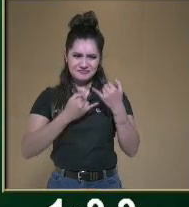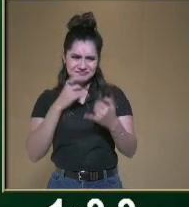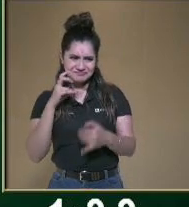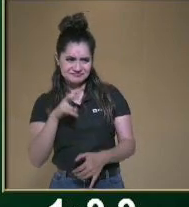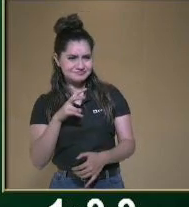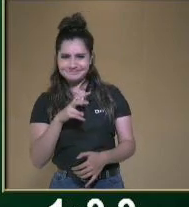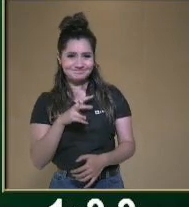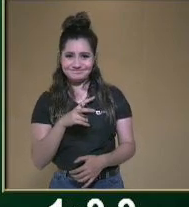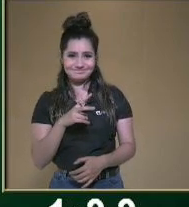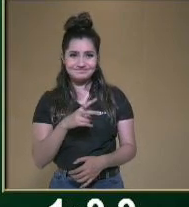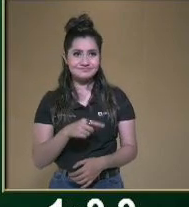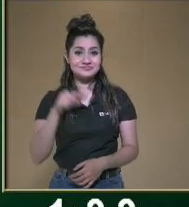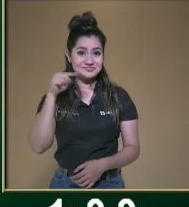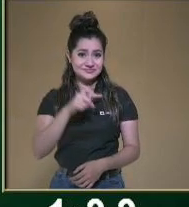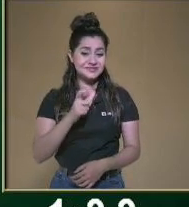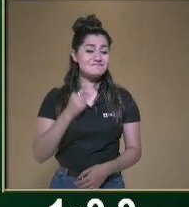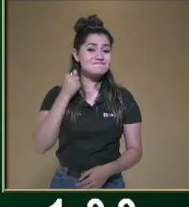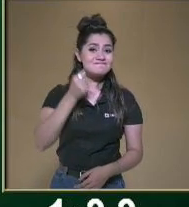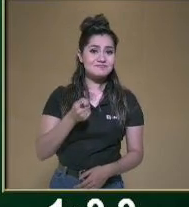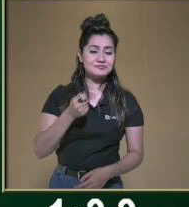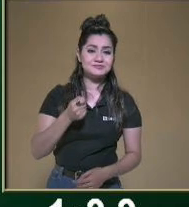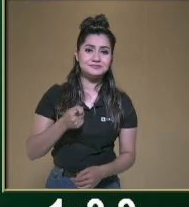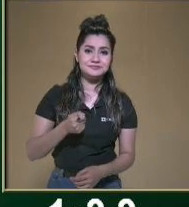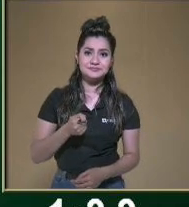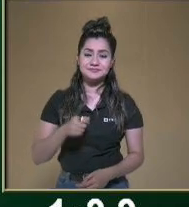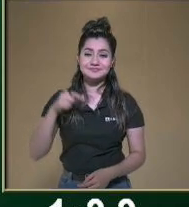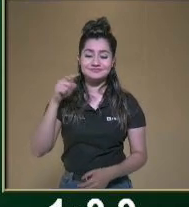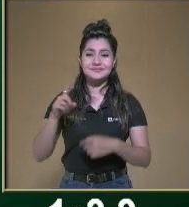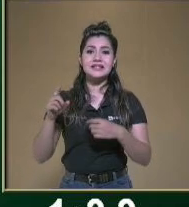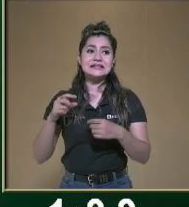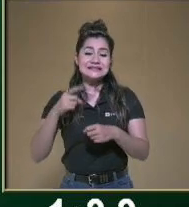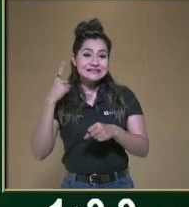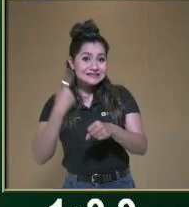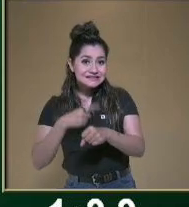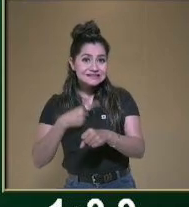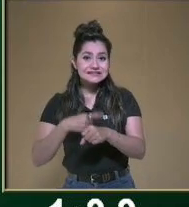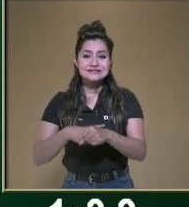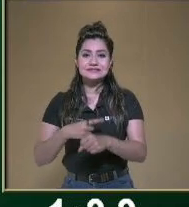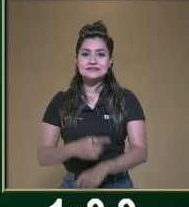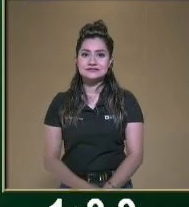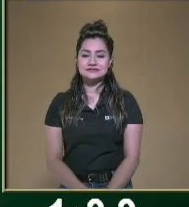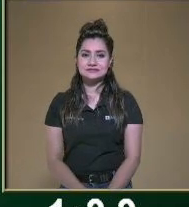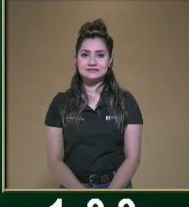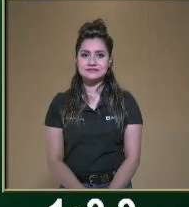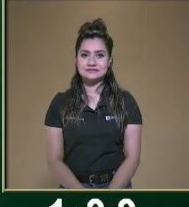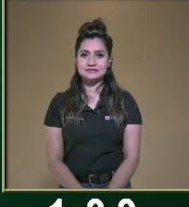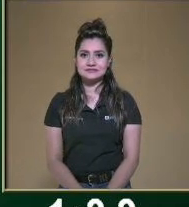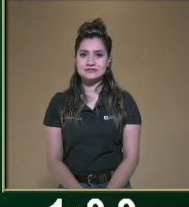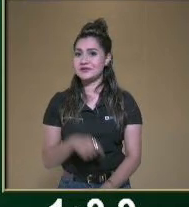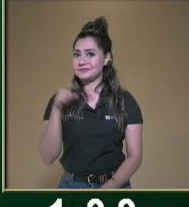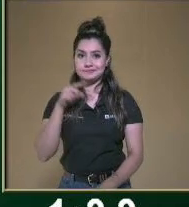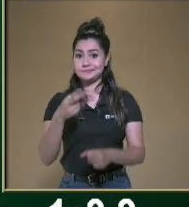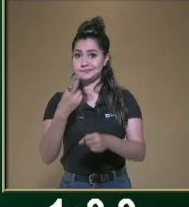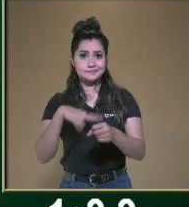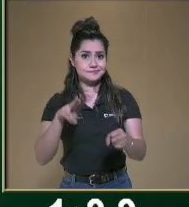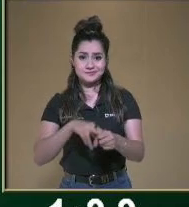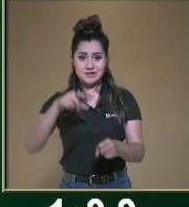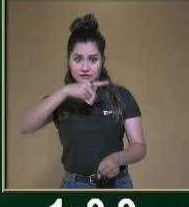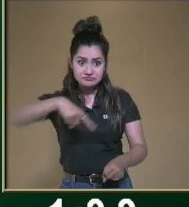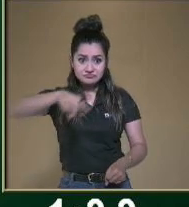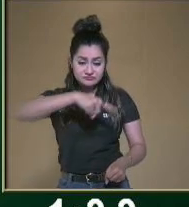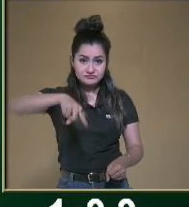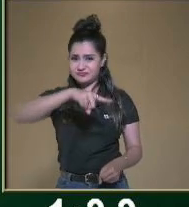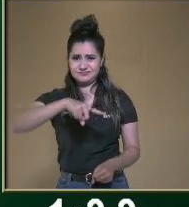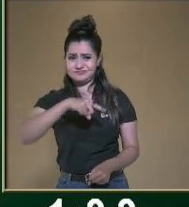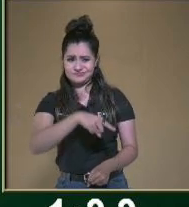Bueno, no, este perrito ya tiene un problema porque no es un comportamiento natural el que esté dando y